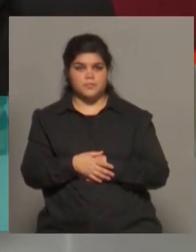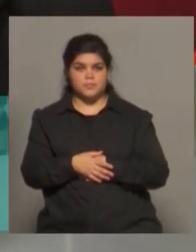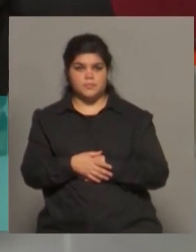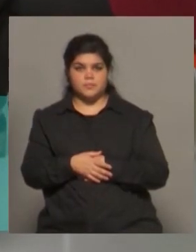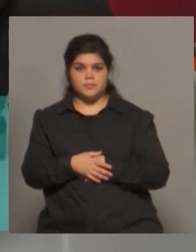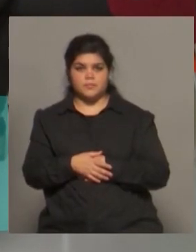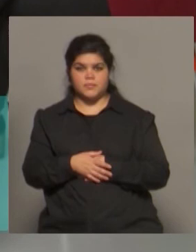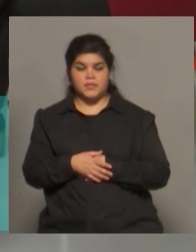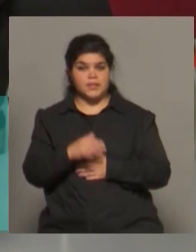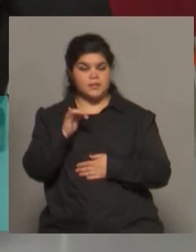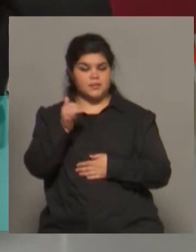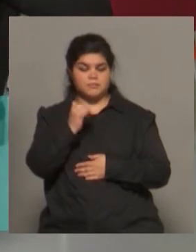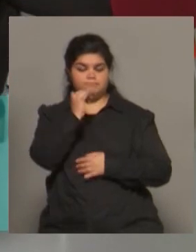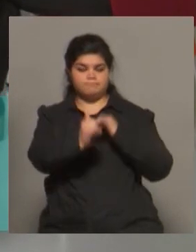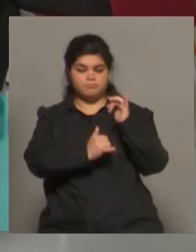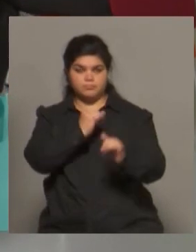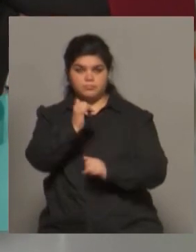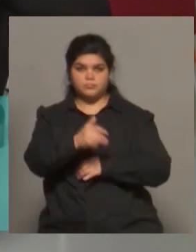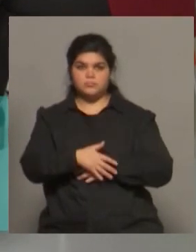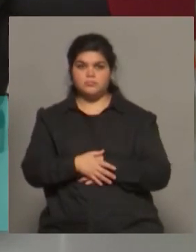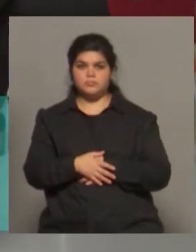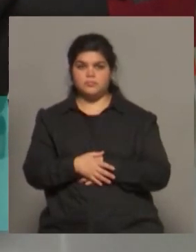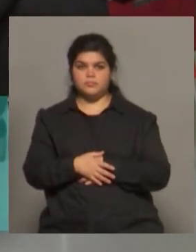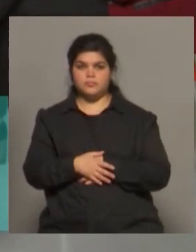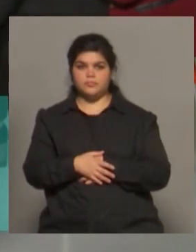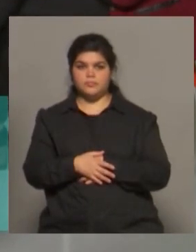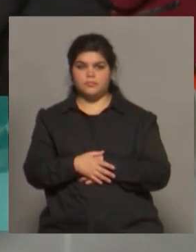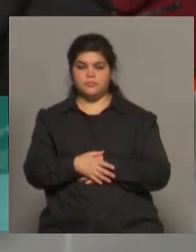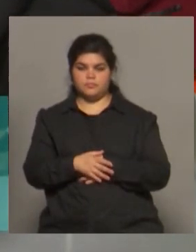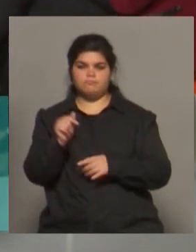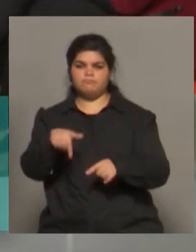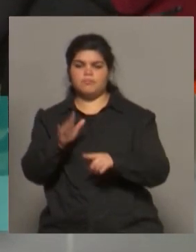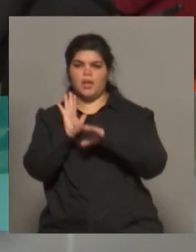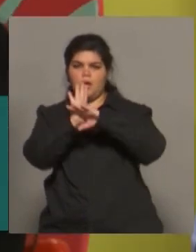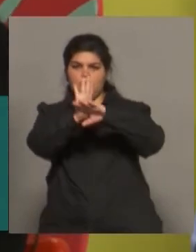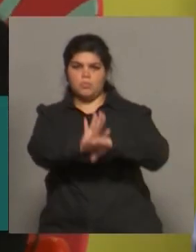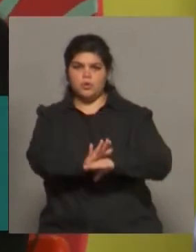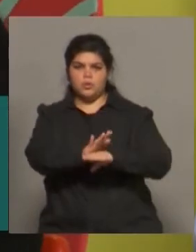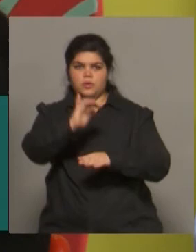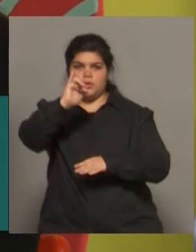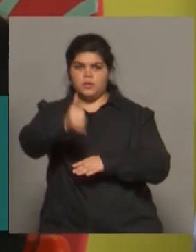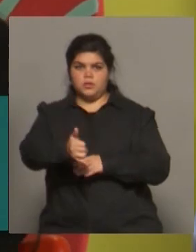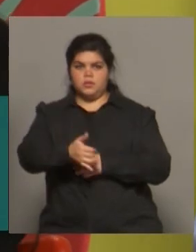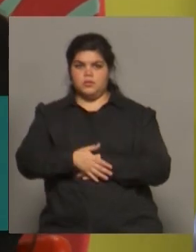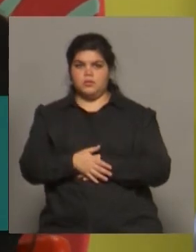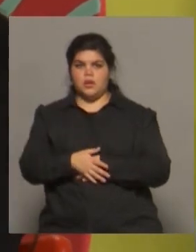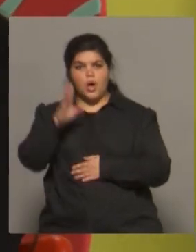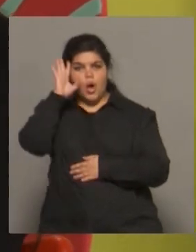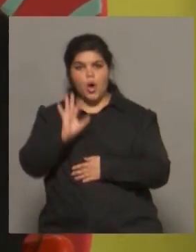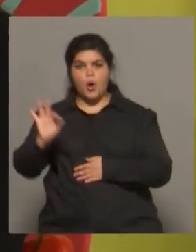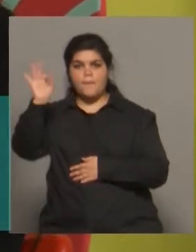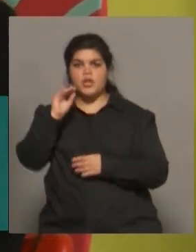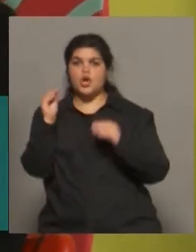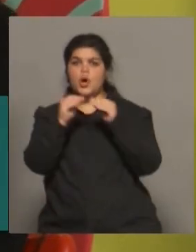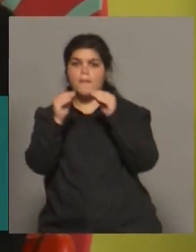Jan. Sí, que también, respaldo mucho en parte la opinión de mis